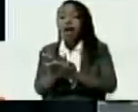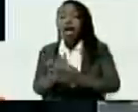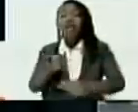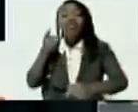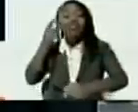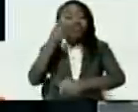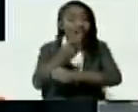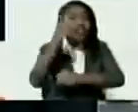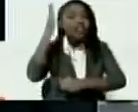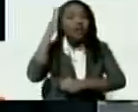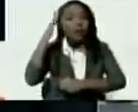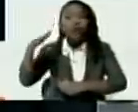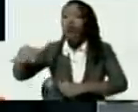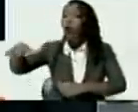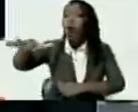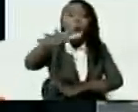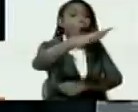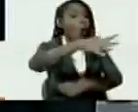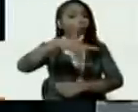el pueblo.